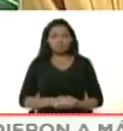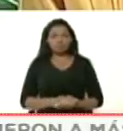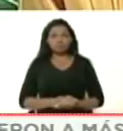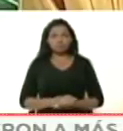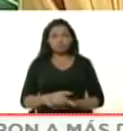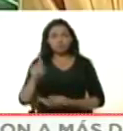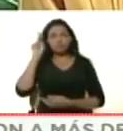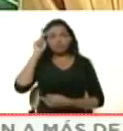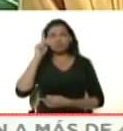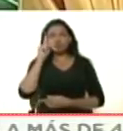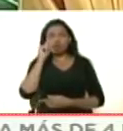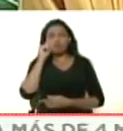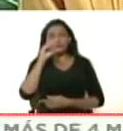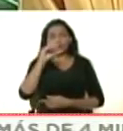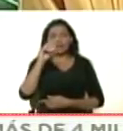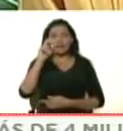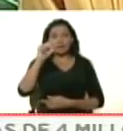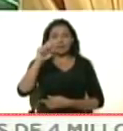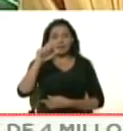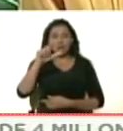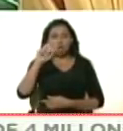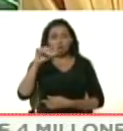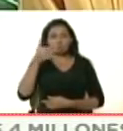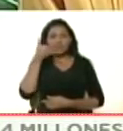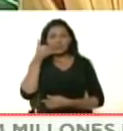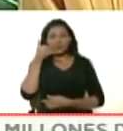profesor Luis Canelón. Y me llamó